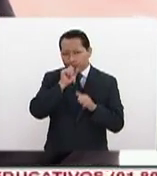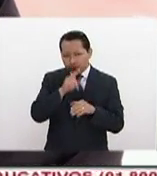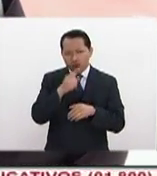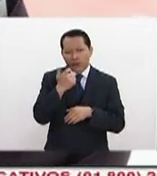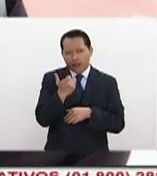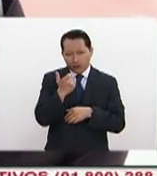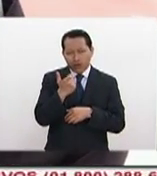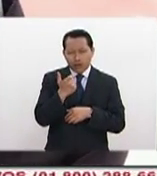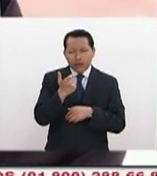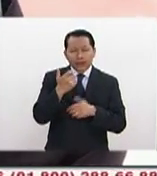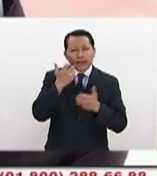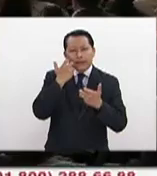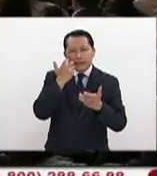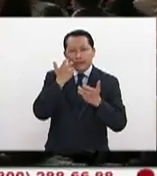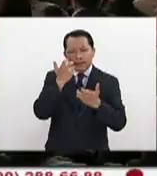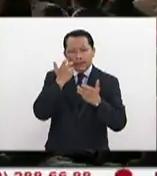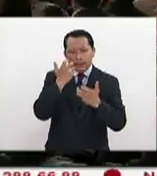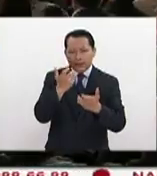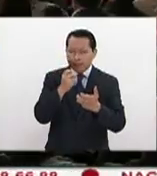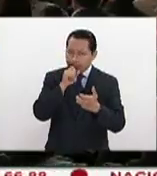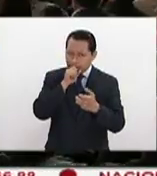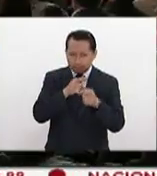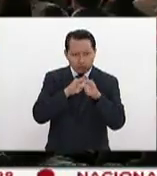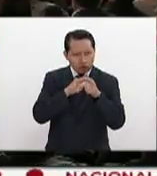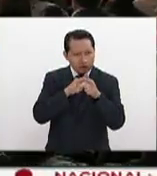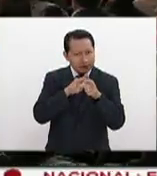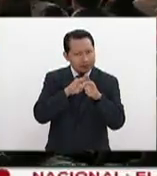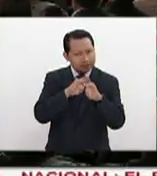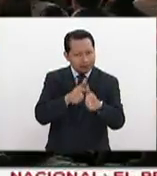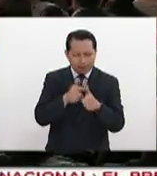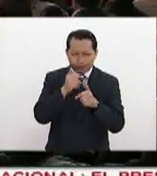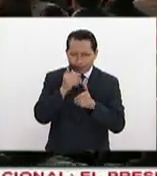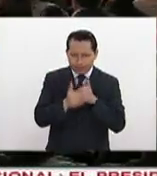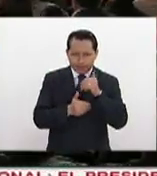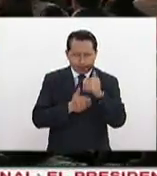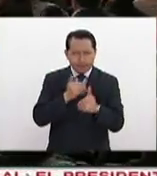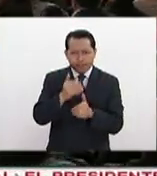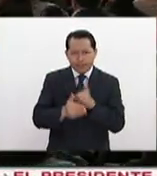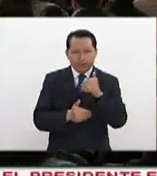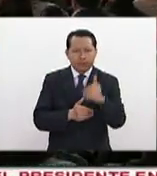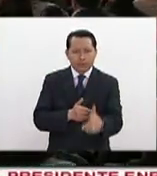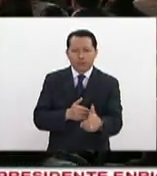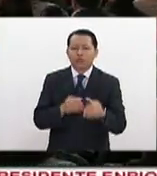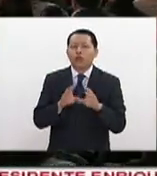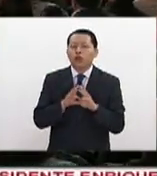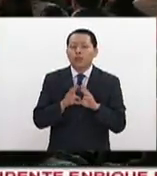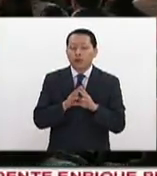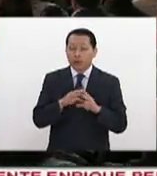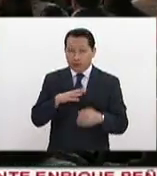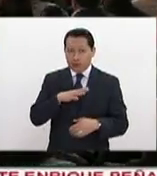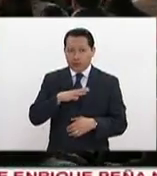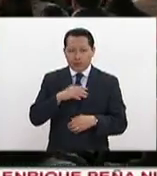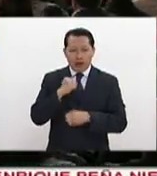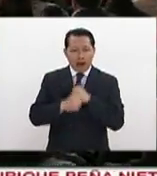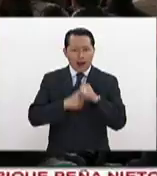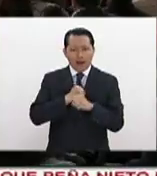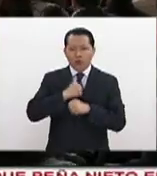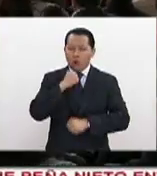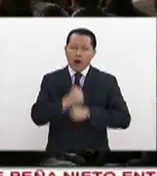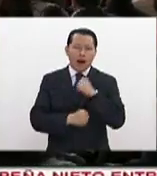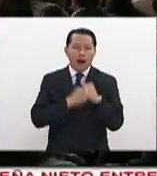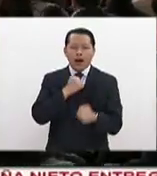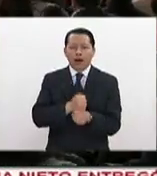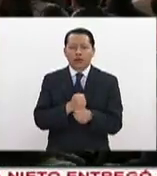economía deseados, no hemos dejado de crecer. Hemos constantemente y consistentemente, año tras